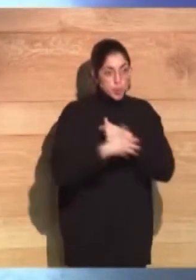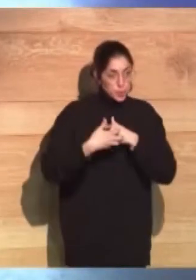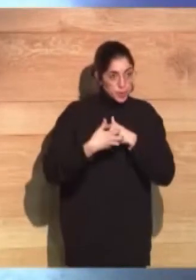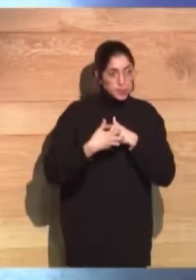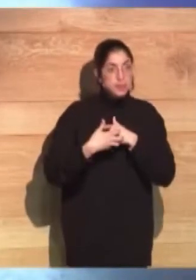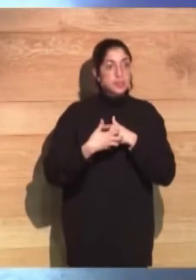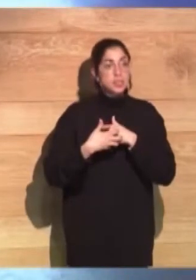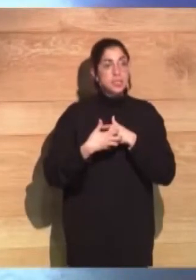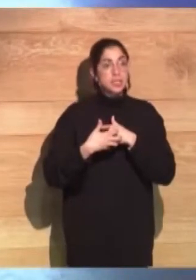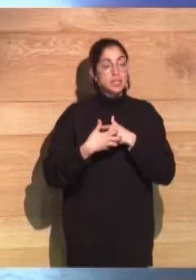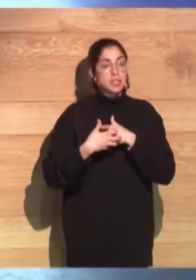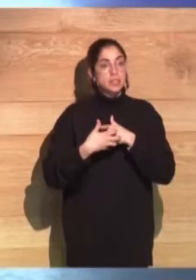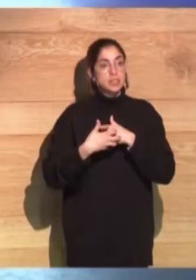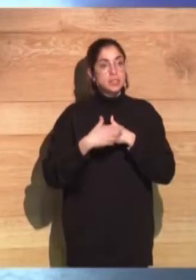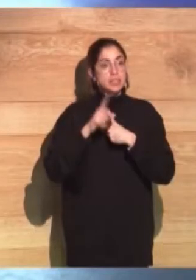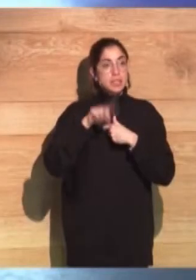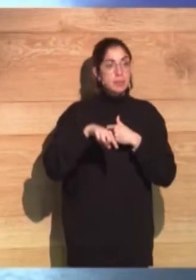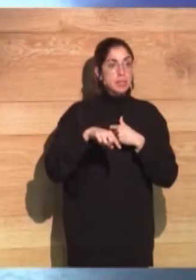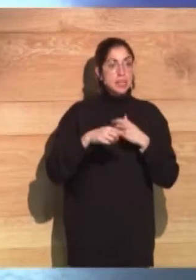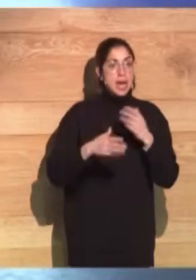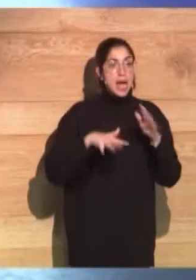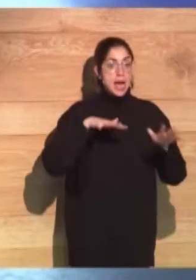acción global que necesitamos.